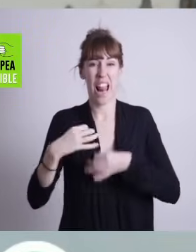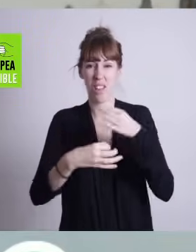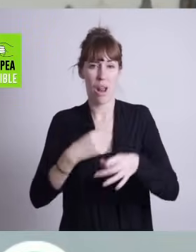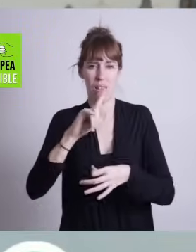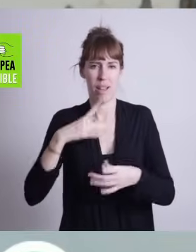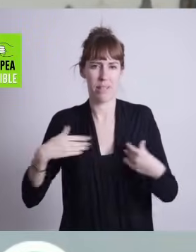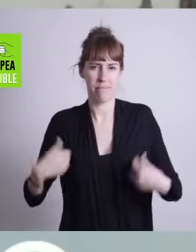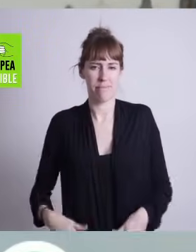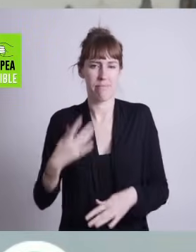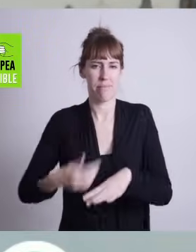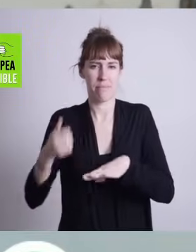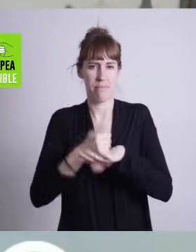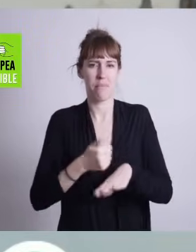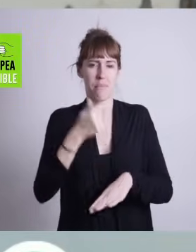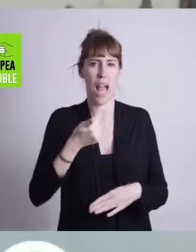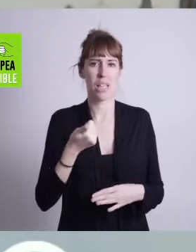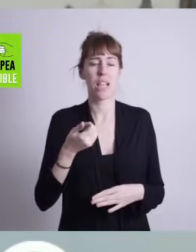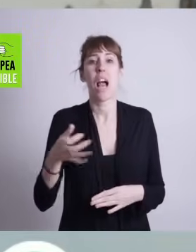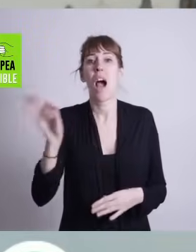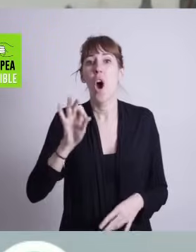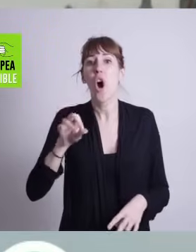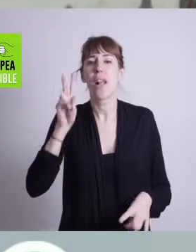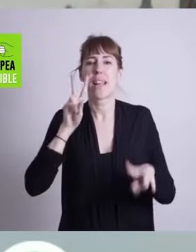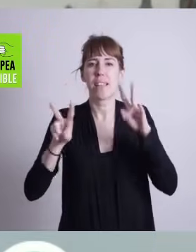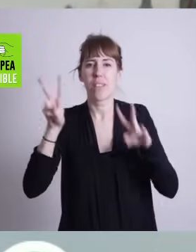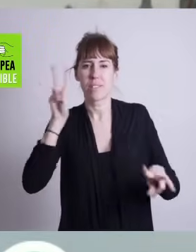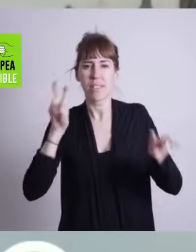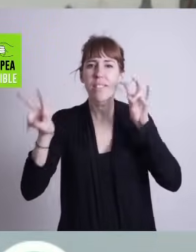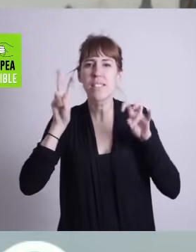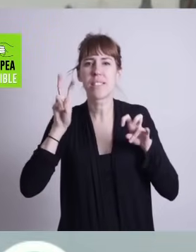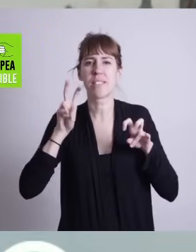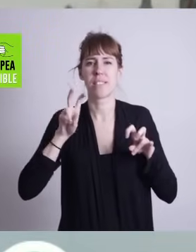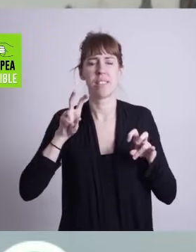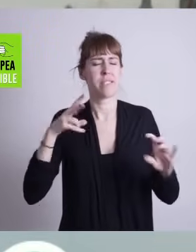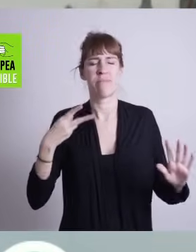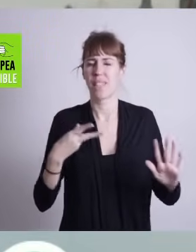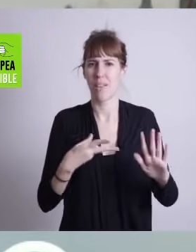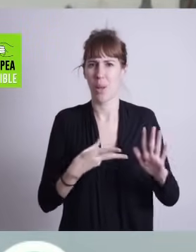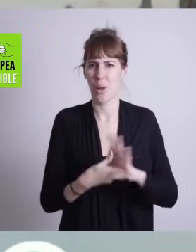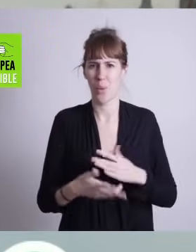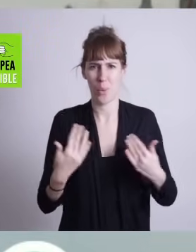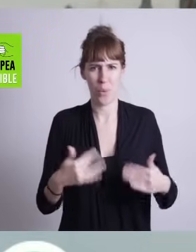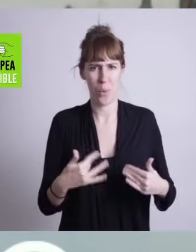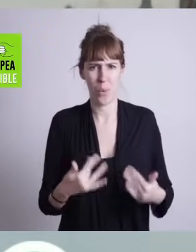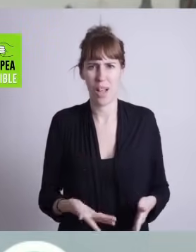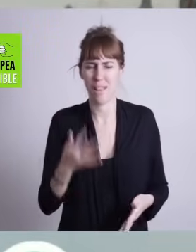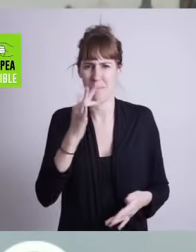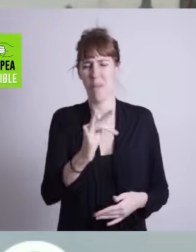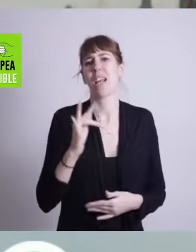y que un sentido como es la visión bueno o el oído que somos mucho más complejos que tenemos